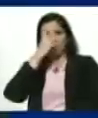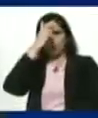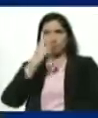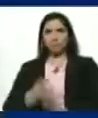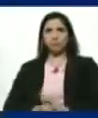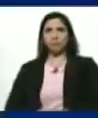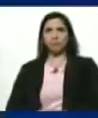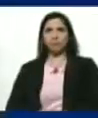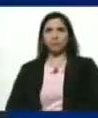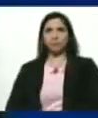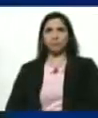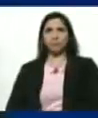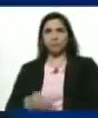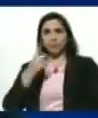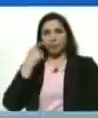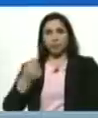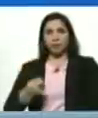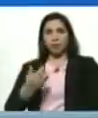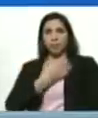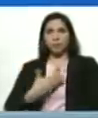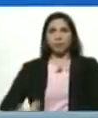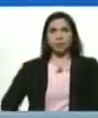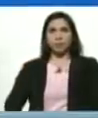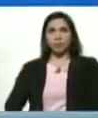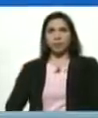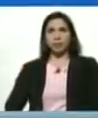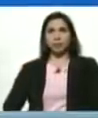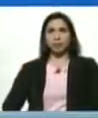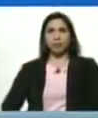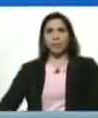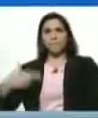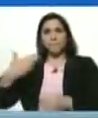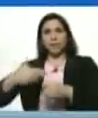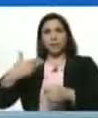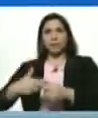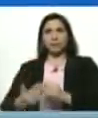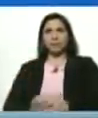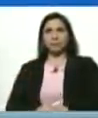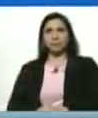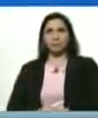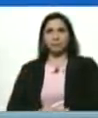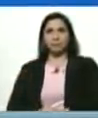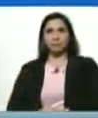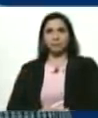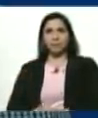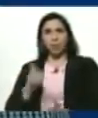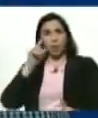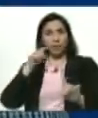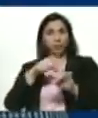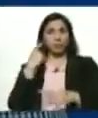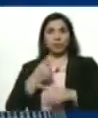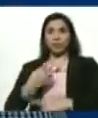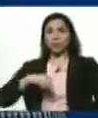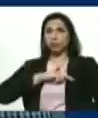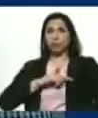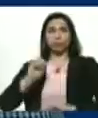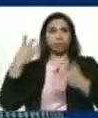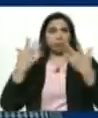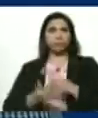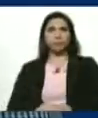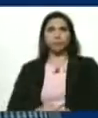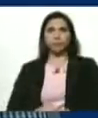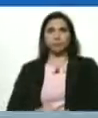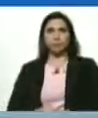aissami señor presidente de asdrúbal chávez de pedevesa son un objetivo que nosotros vamos a lograr